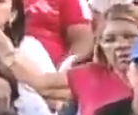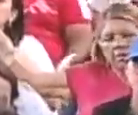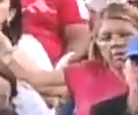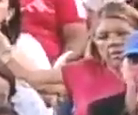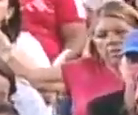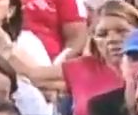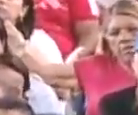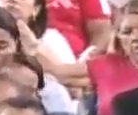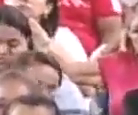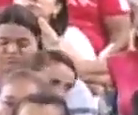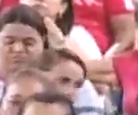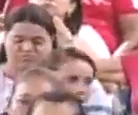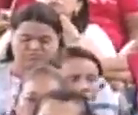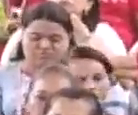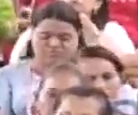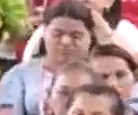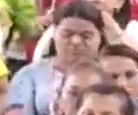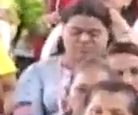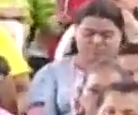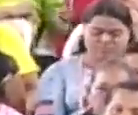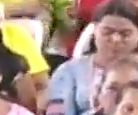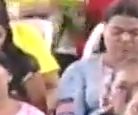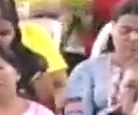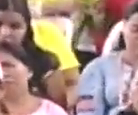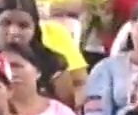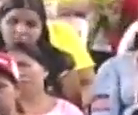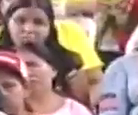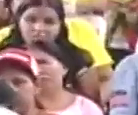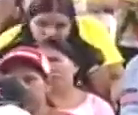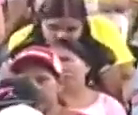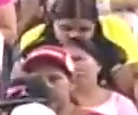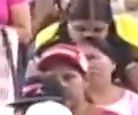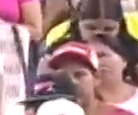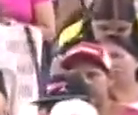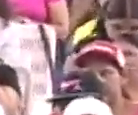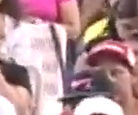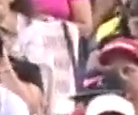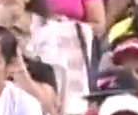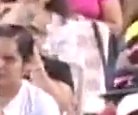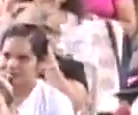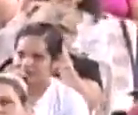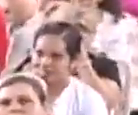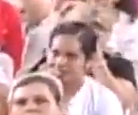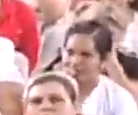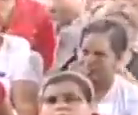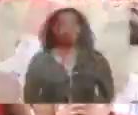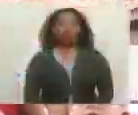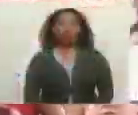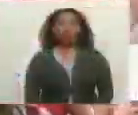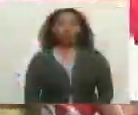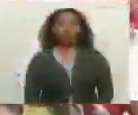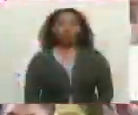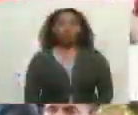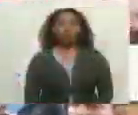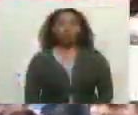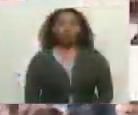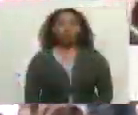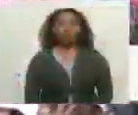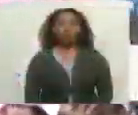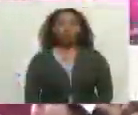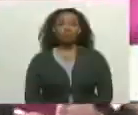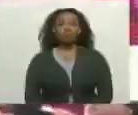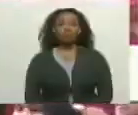La lealtad es indivisible. Uno, para contrastar la lealtad, solamente habrá que decir dos cosas.